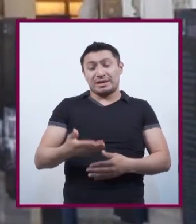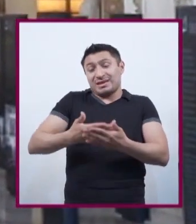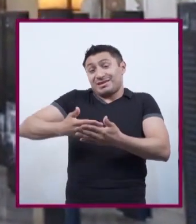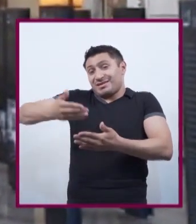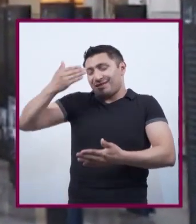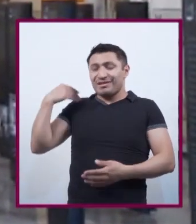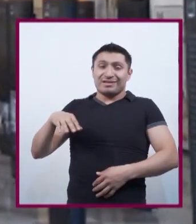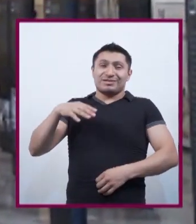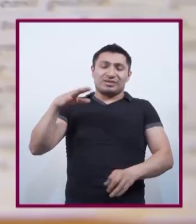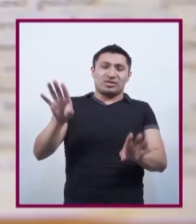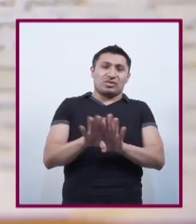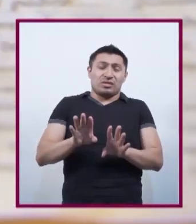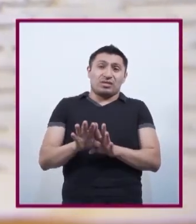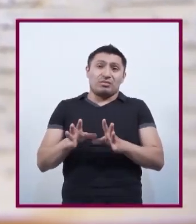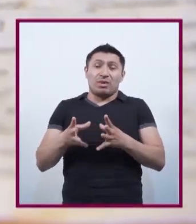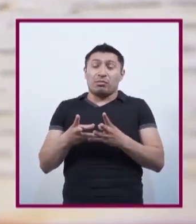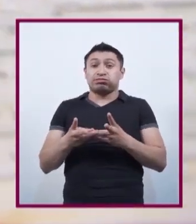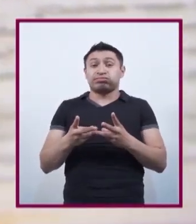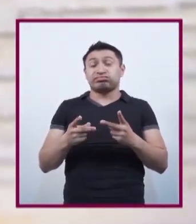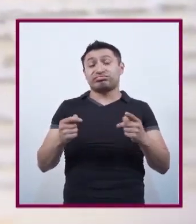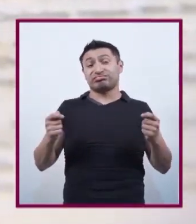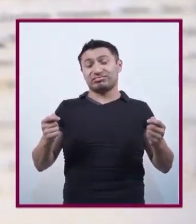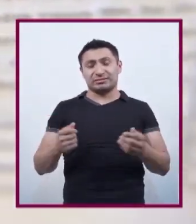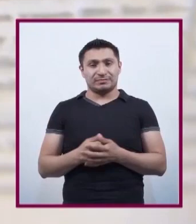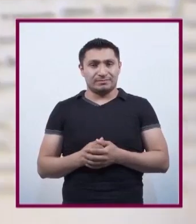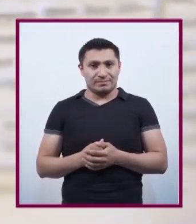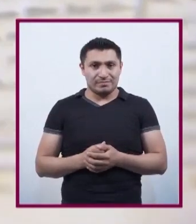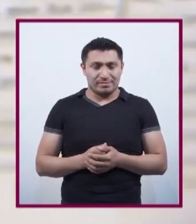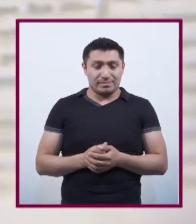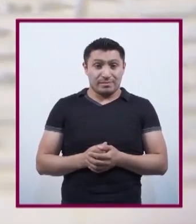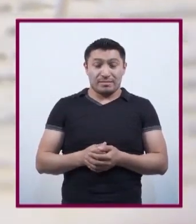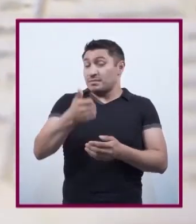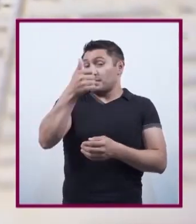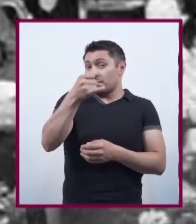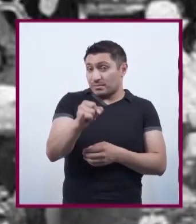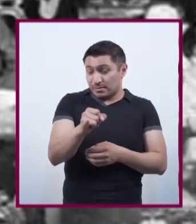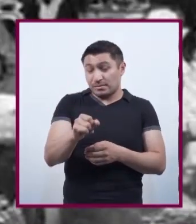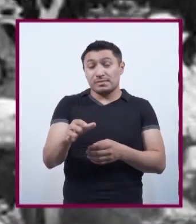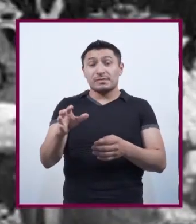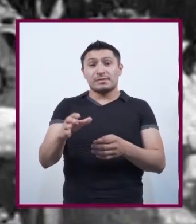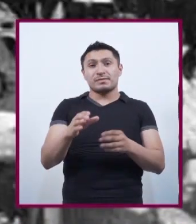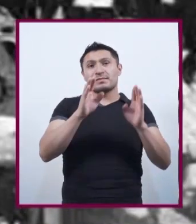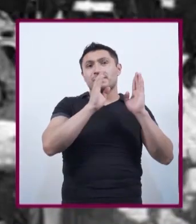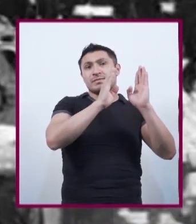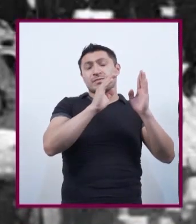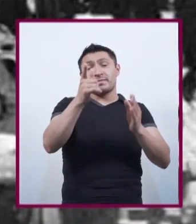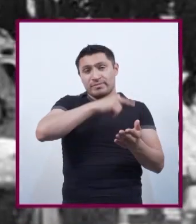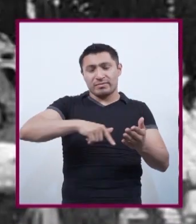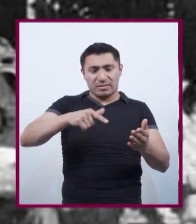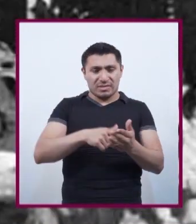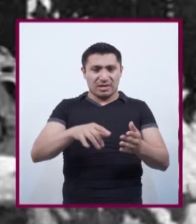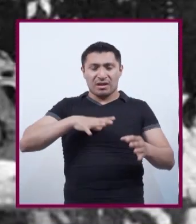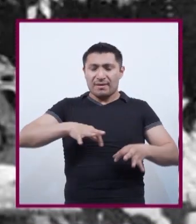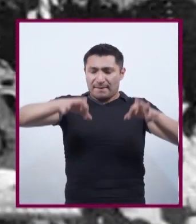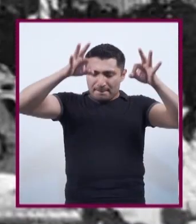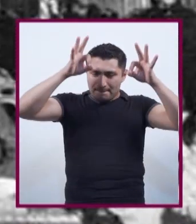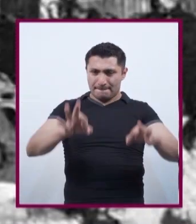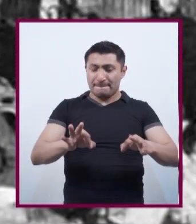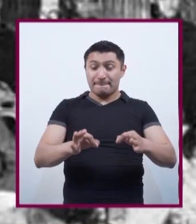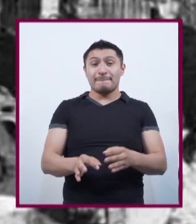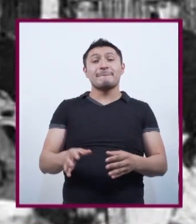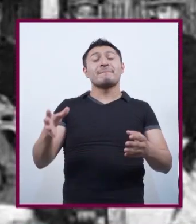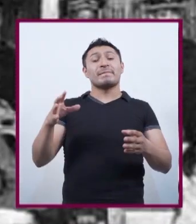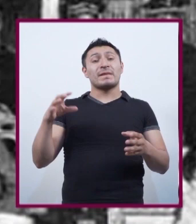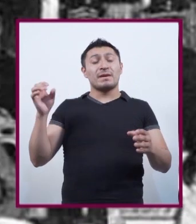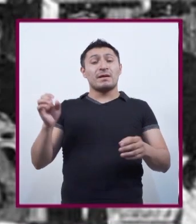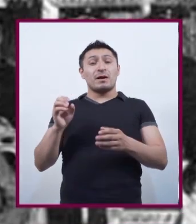acervo hemerográfico que venía sufriendo un deterioro significativo. Fue así que por fin la hemeroteca contó con